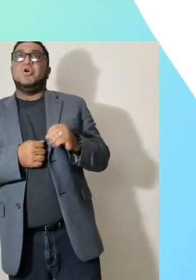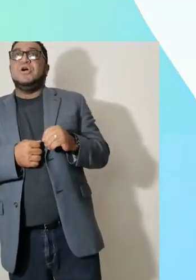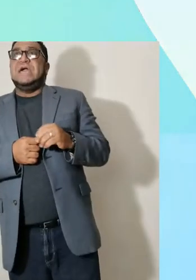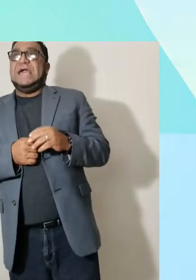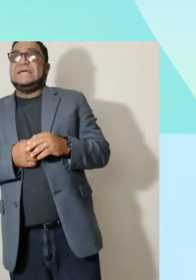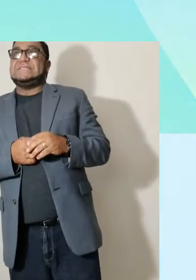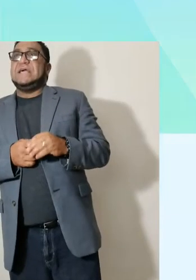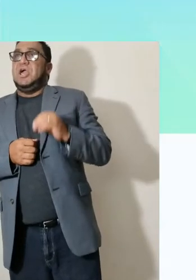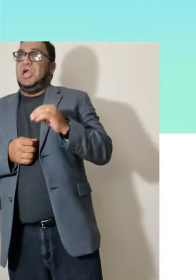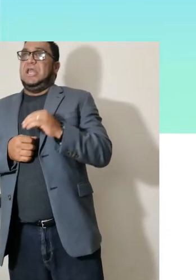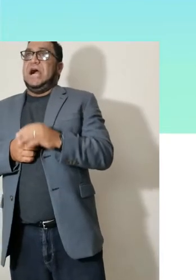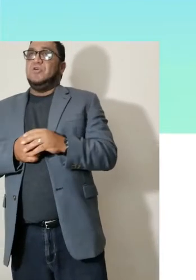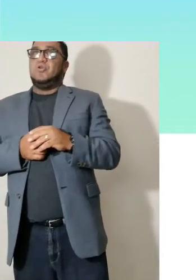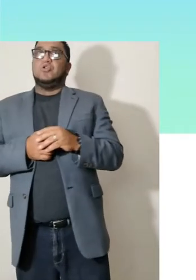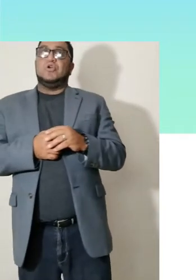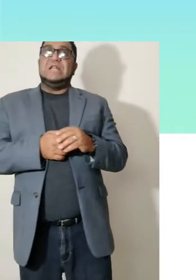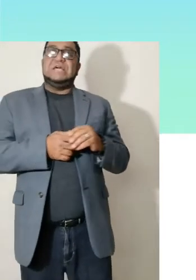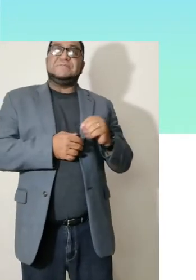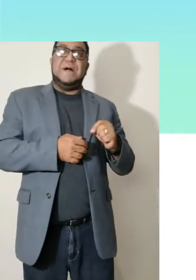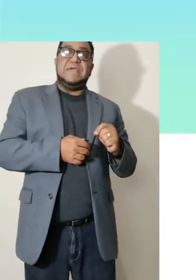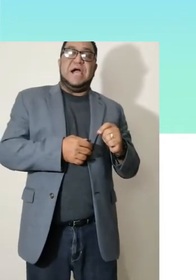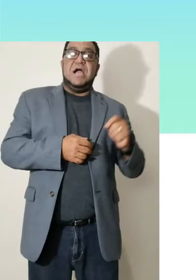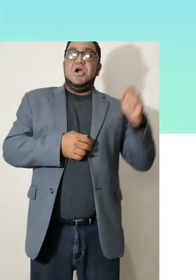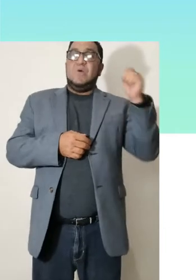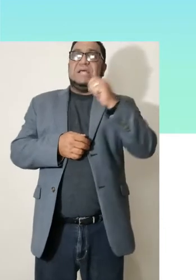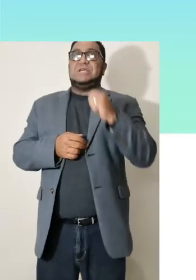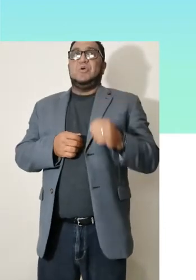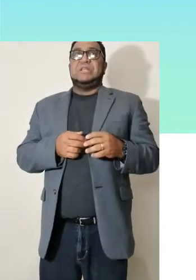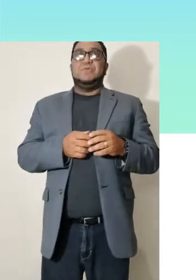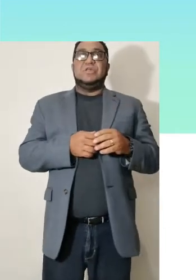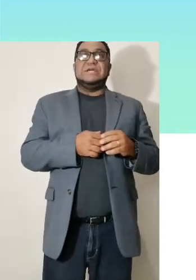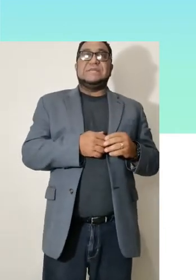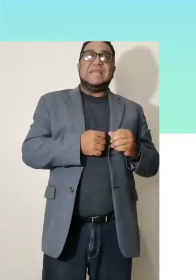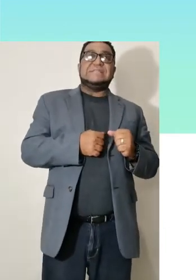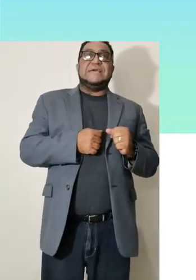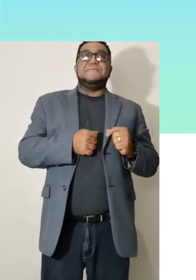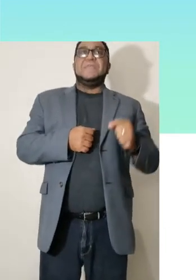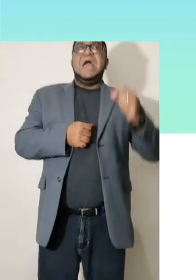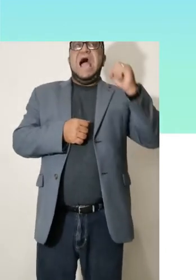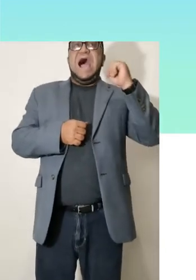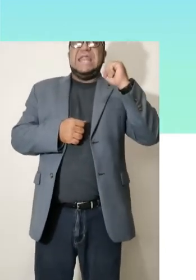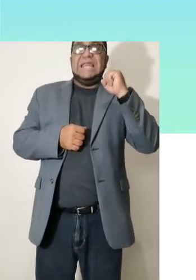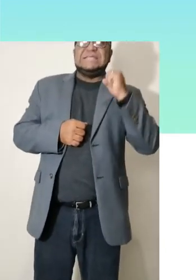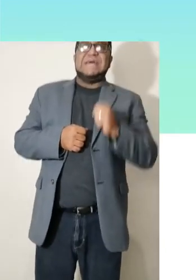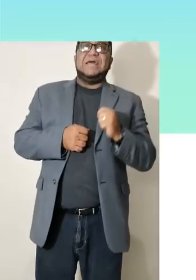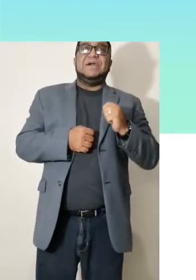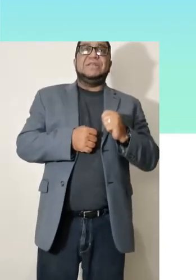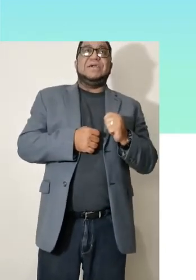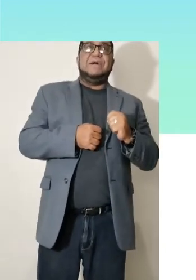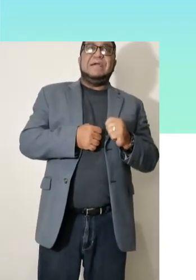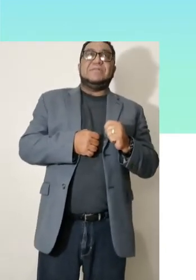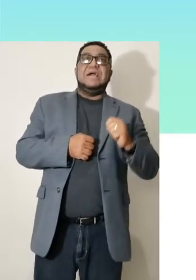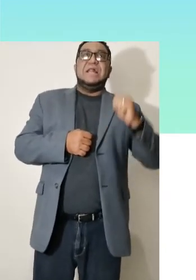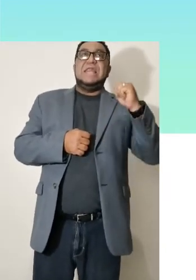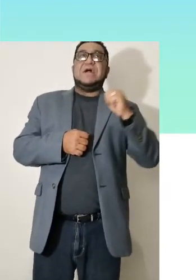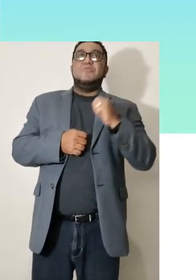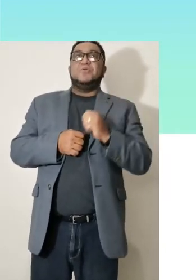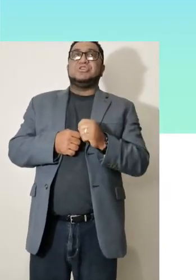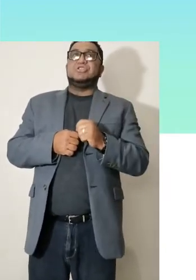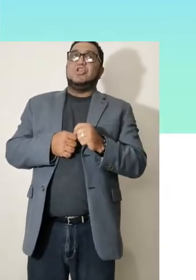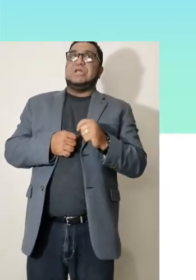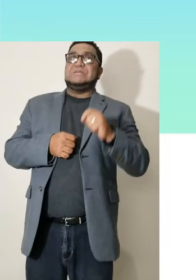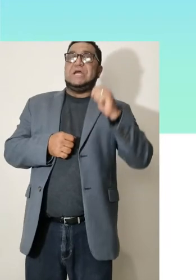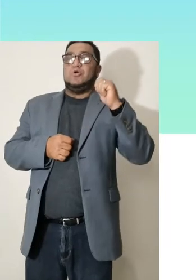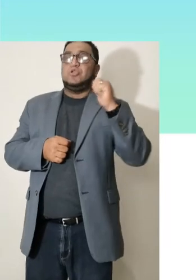momento el legado cultural de españa cuál es el objetivo de esta clase analizar críticamente la